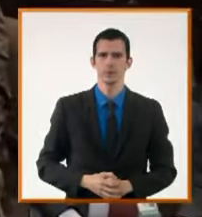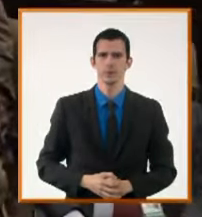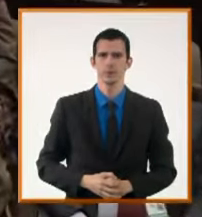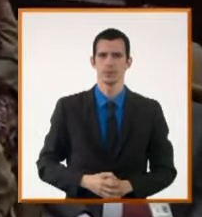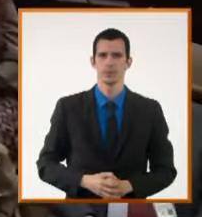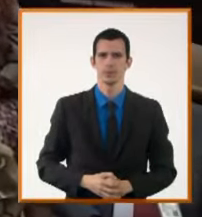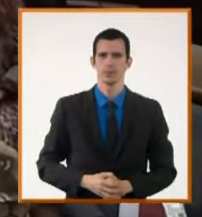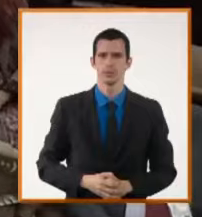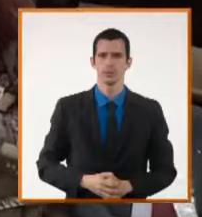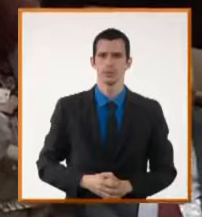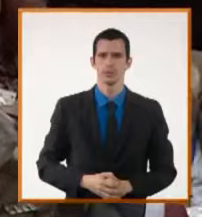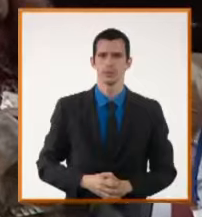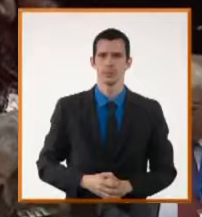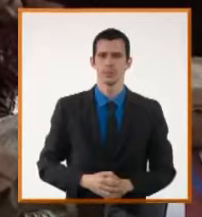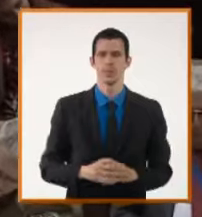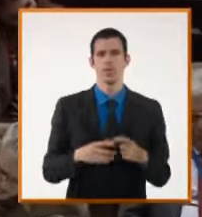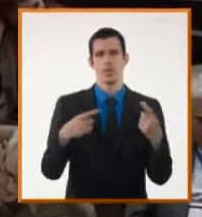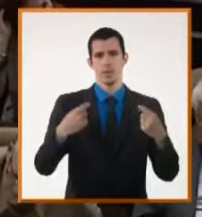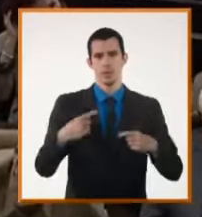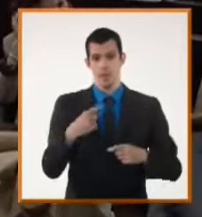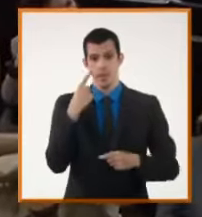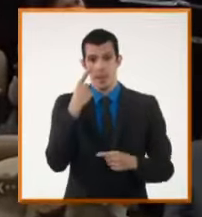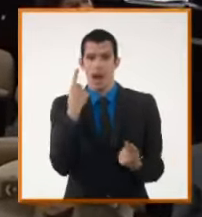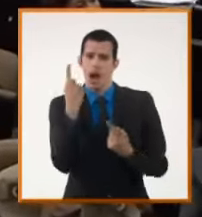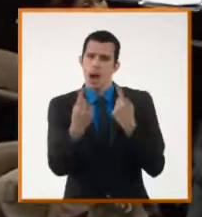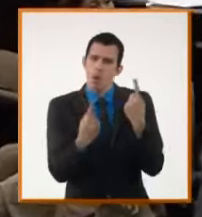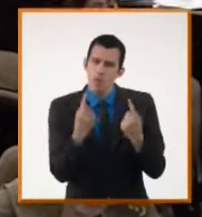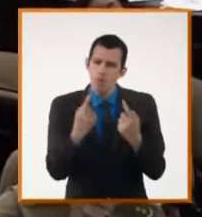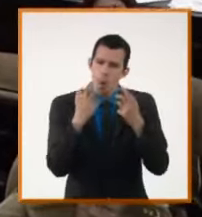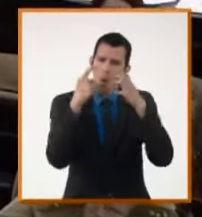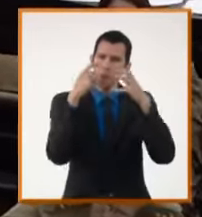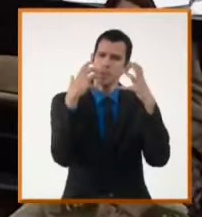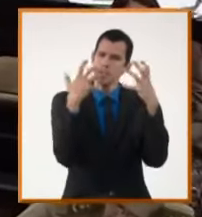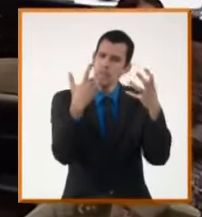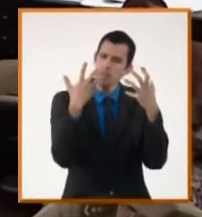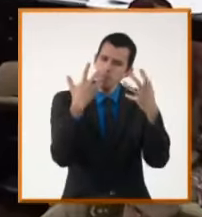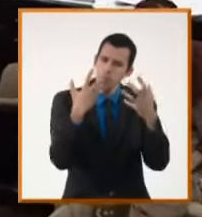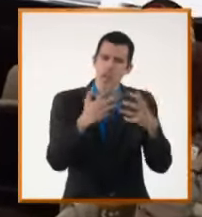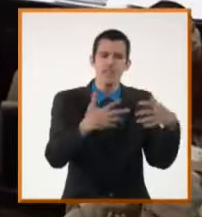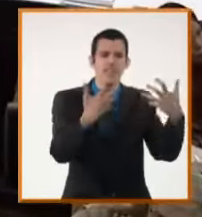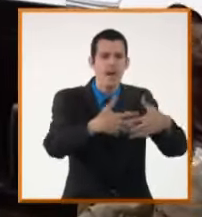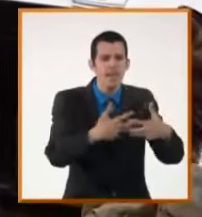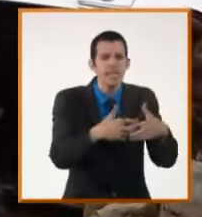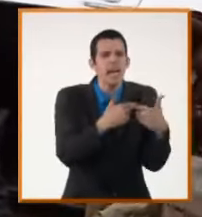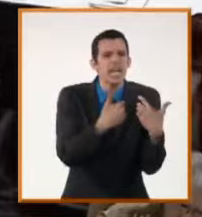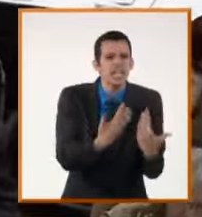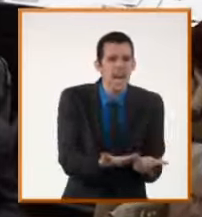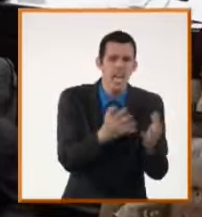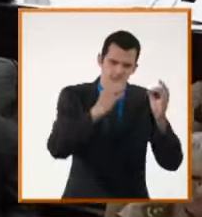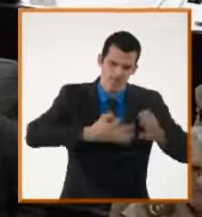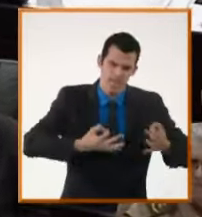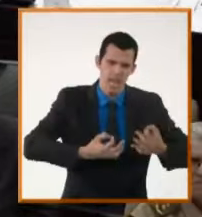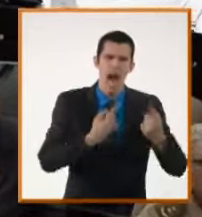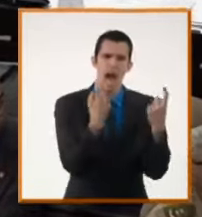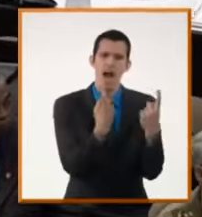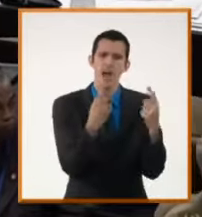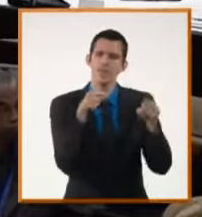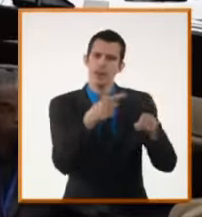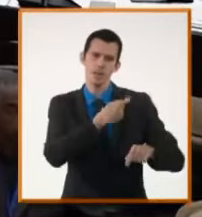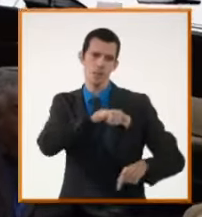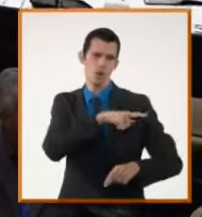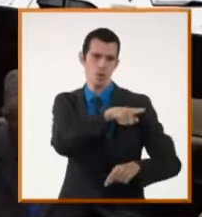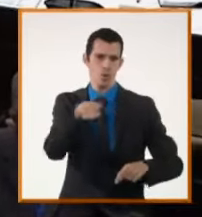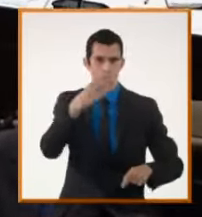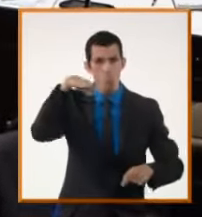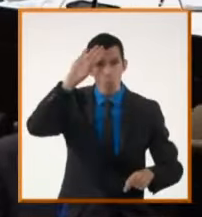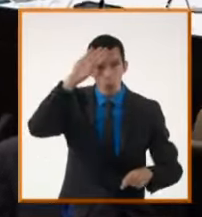cara a la población, se experimentarán las primeras experiencias en este sentido. Y también aprobar, es